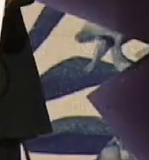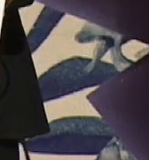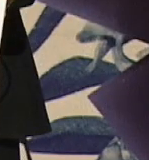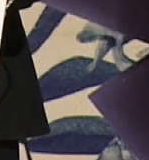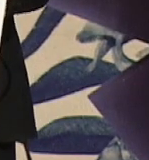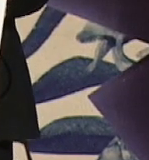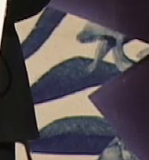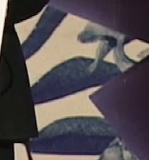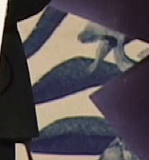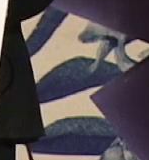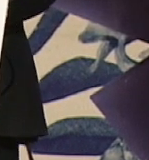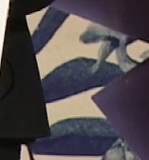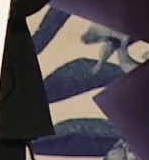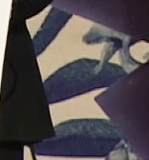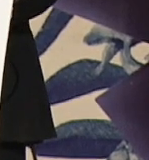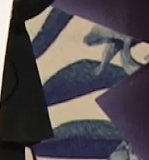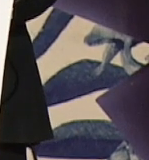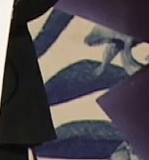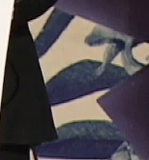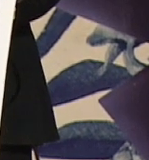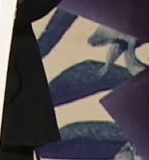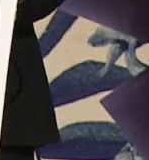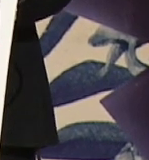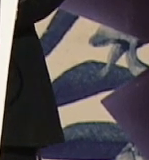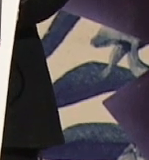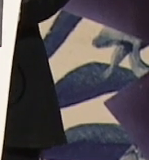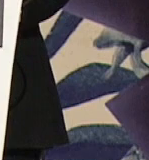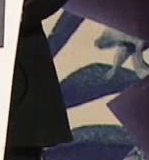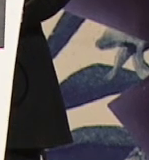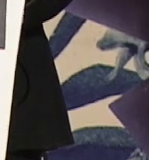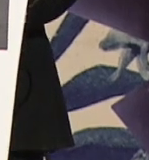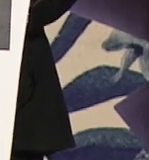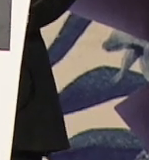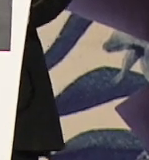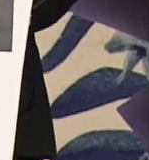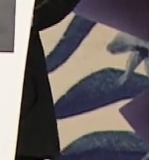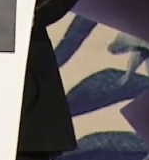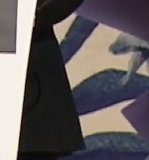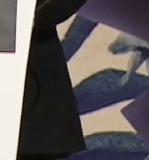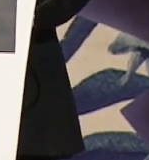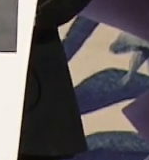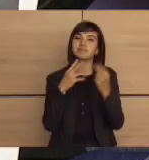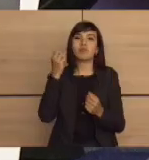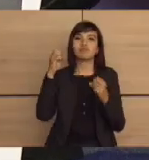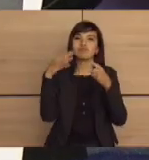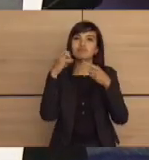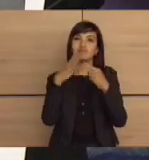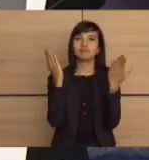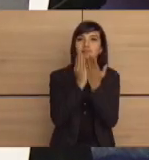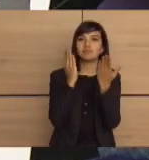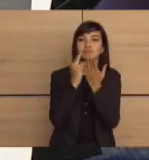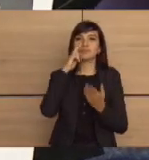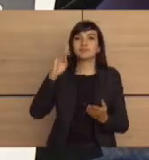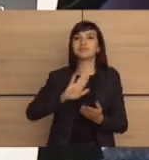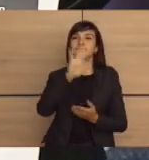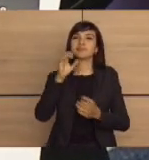Y bien, en este punto retomamos la transmisión desde este Foro Educativo Nacional 2019 a través del streaming